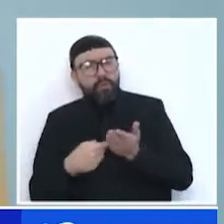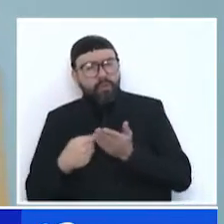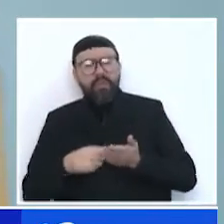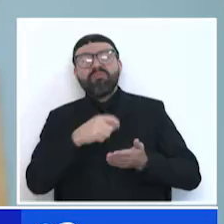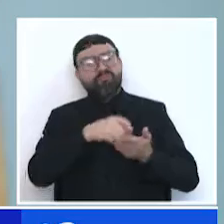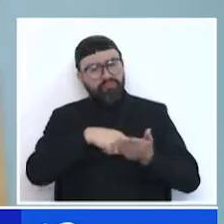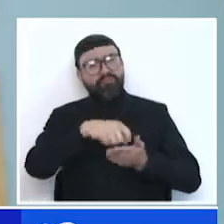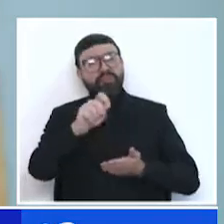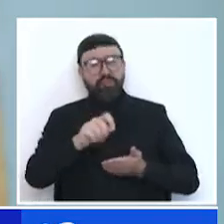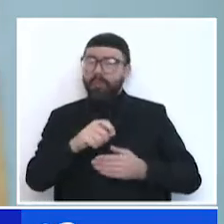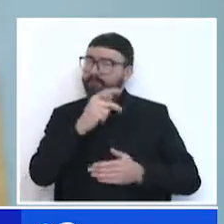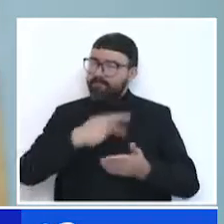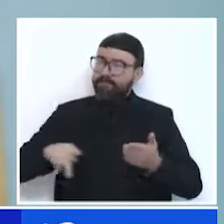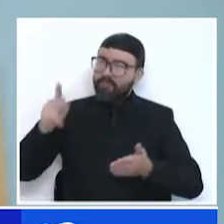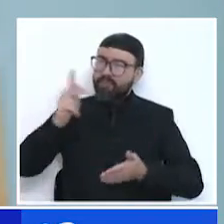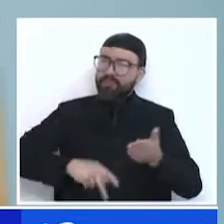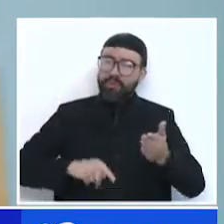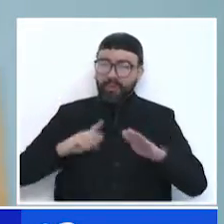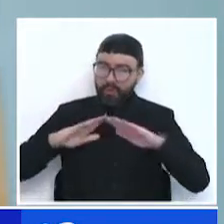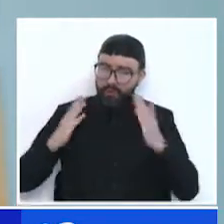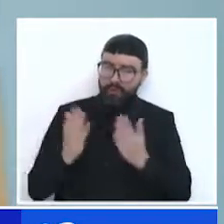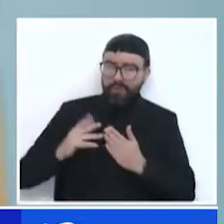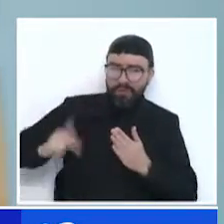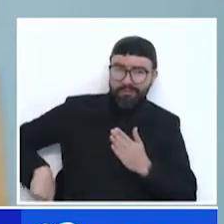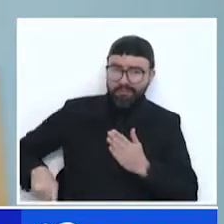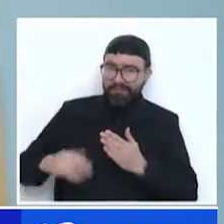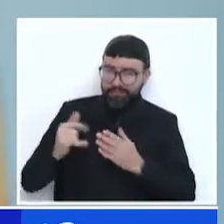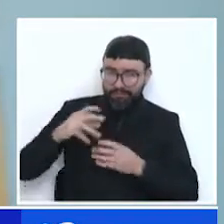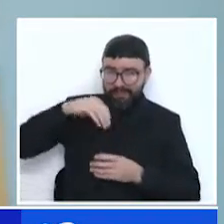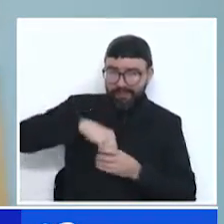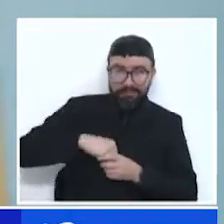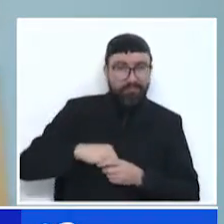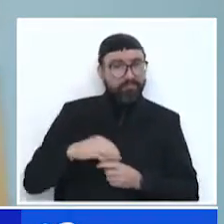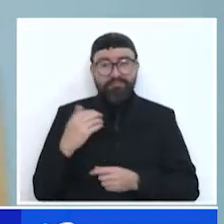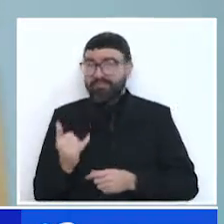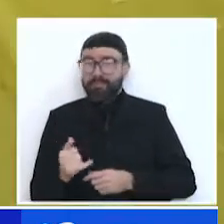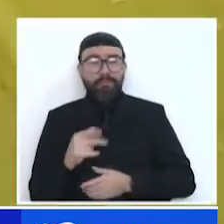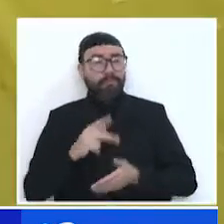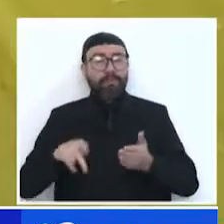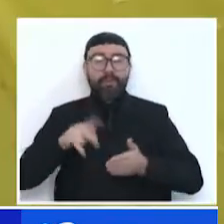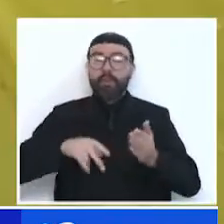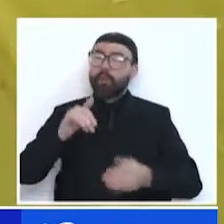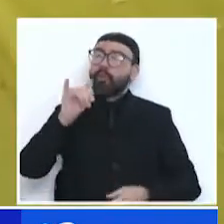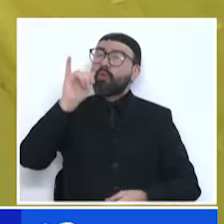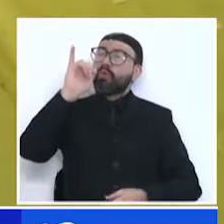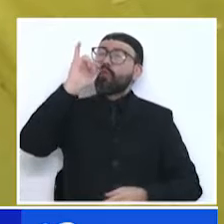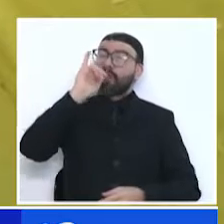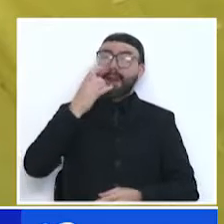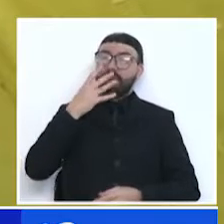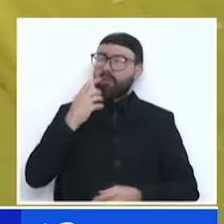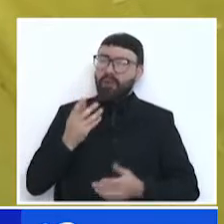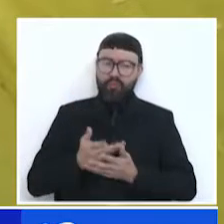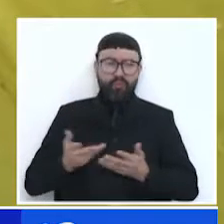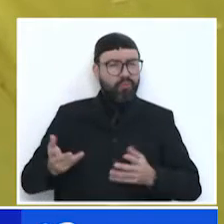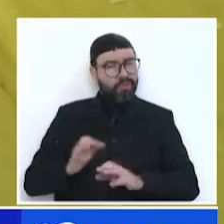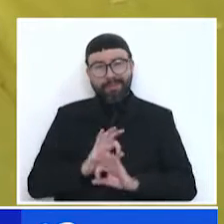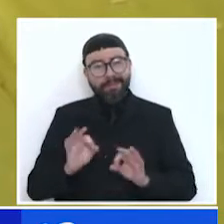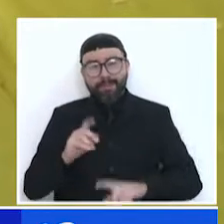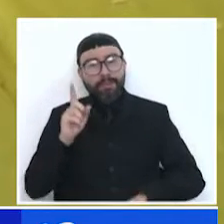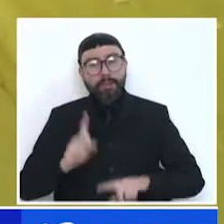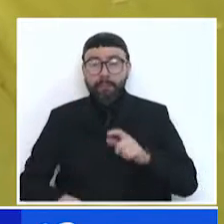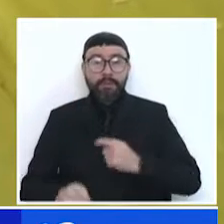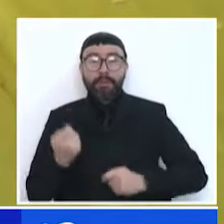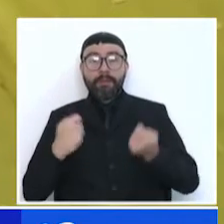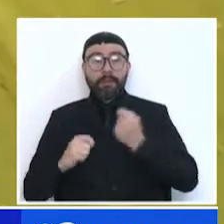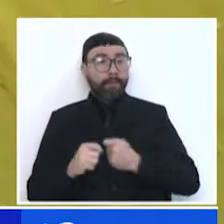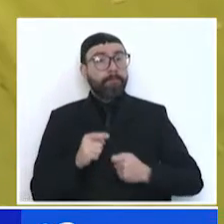unos impactos muy positivos sobre la salud de nuestra población. Durante la construcción de este proyecto participaron